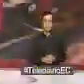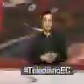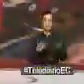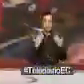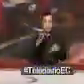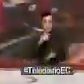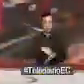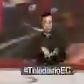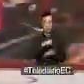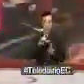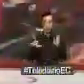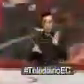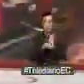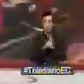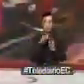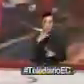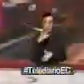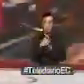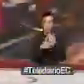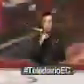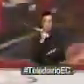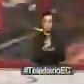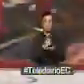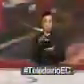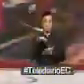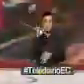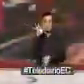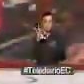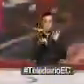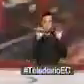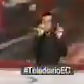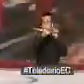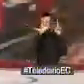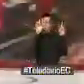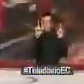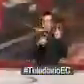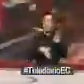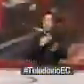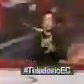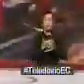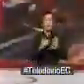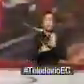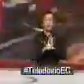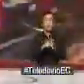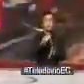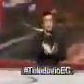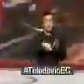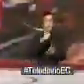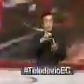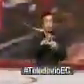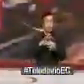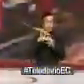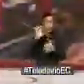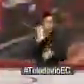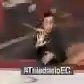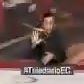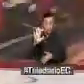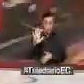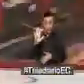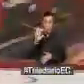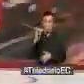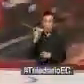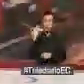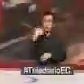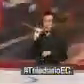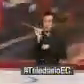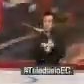Una vez aprobada la ley de pesca y acuacultura, los representantes del sector deberán presentar el marco legal aprobado a la Unión Europea para superar las